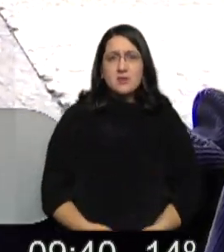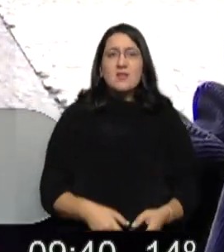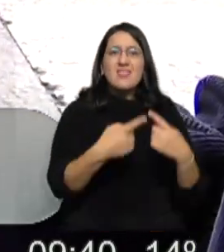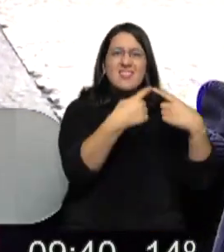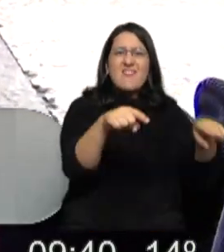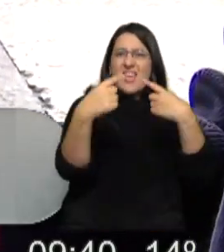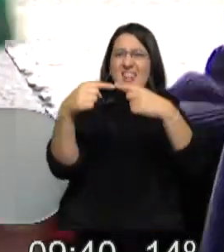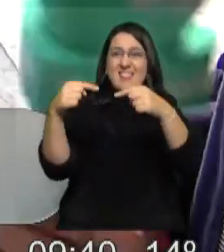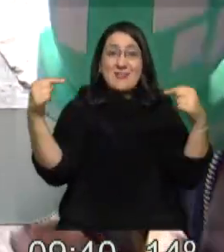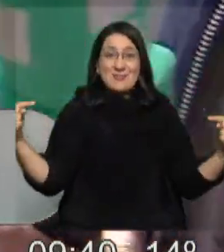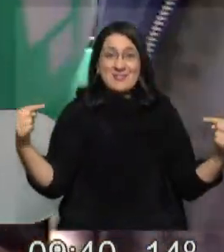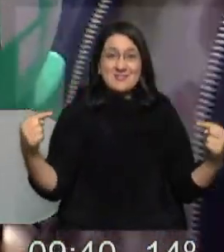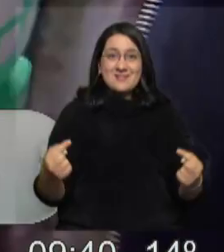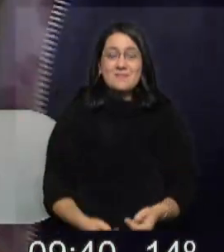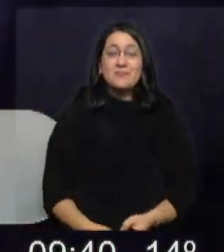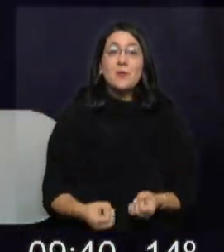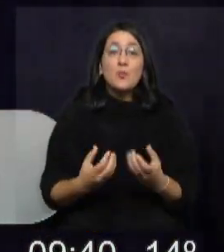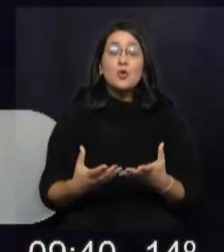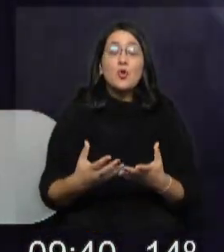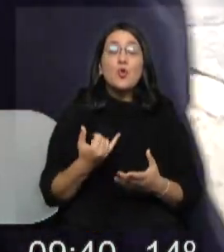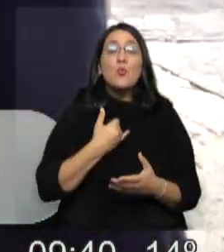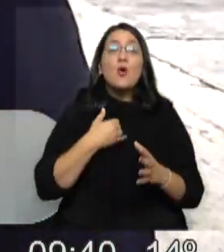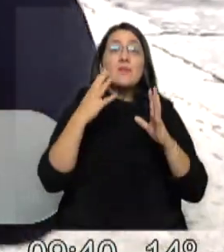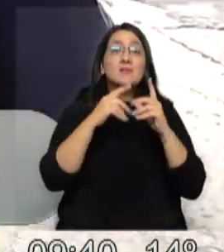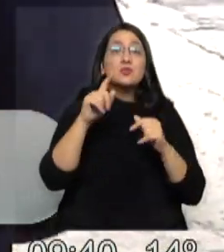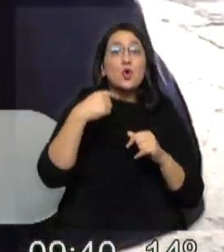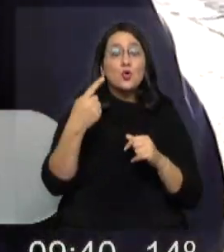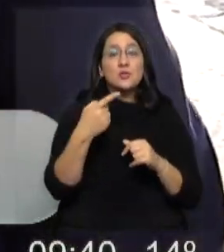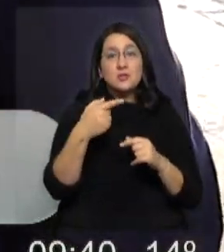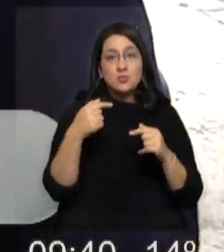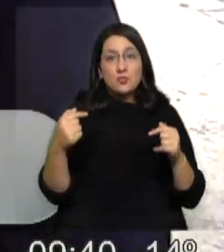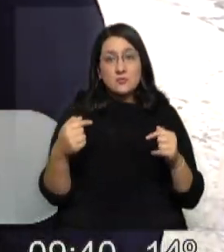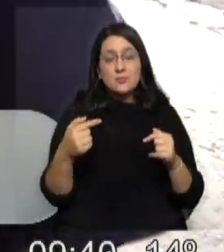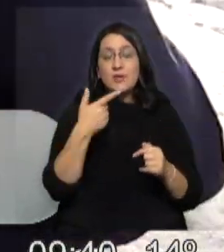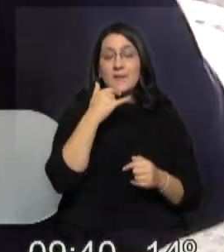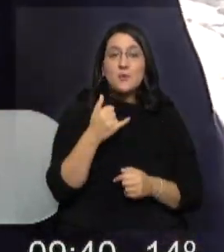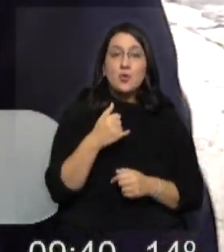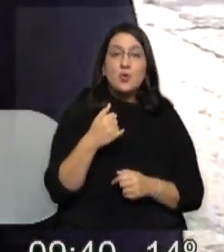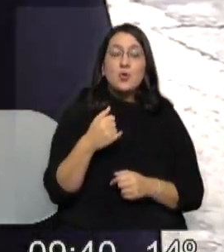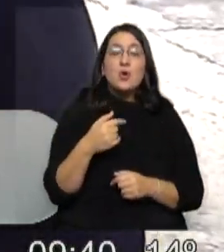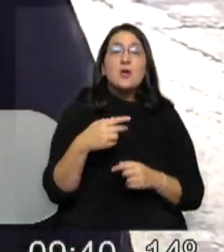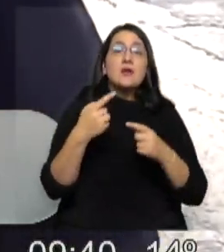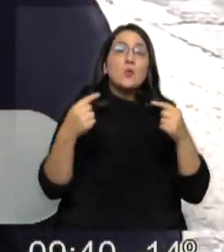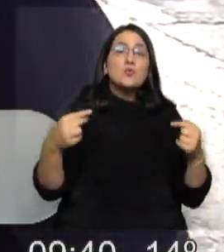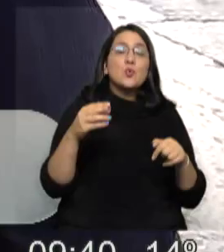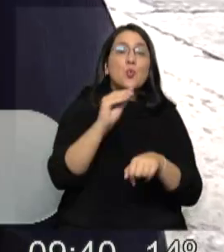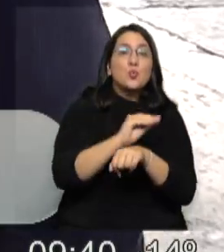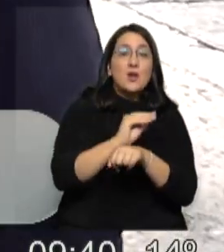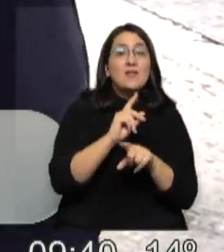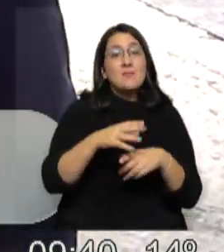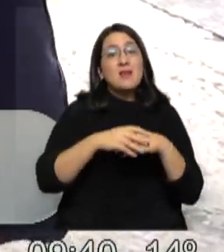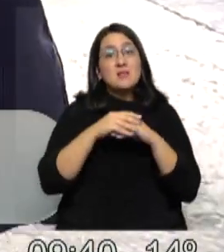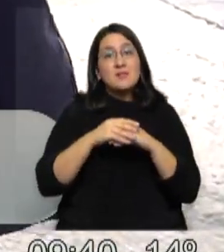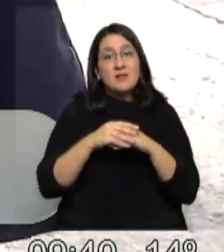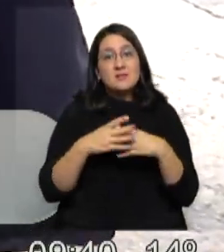de toda clase de artículos. Bueno, vecino, ¿cómo administramos también otro tipo de recursos los uruguayos y las uruguayas? Por ejemplo, los recursos culturales, las amistades, ¿no? Eso